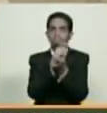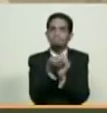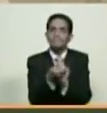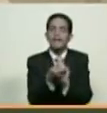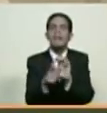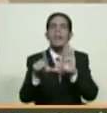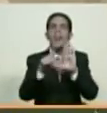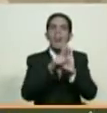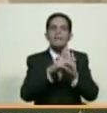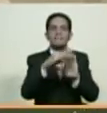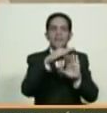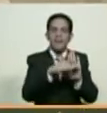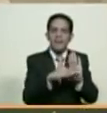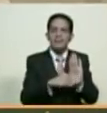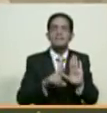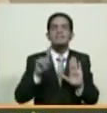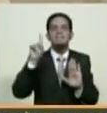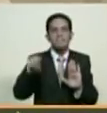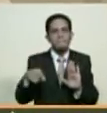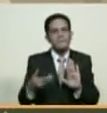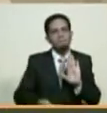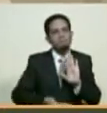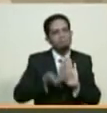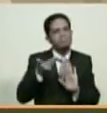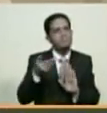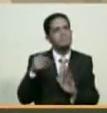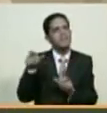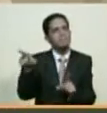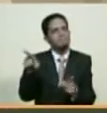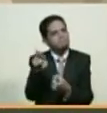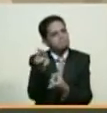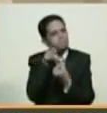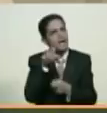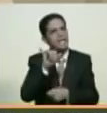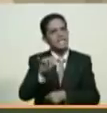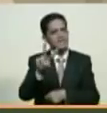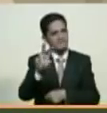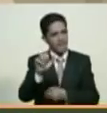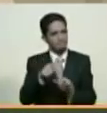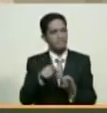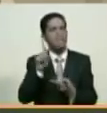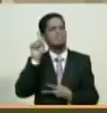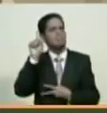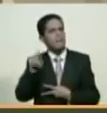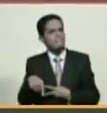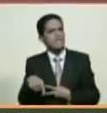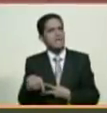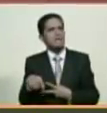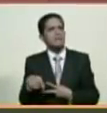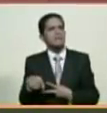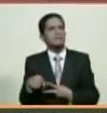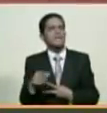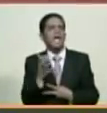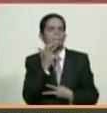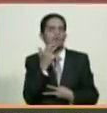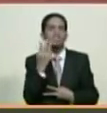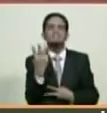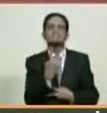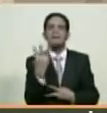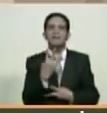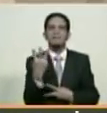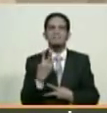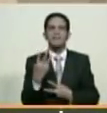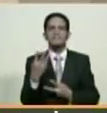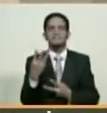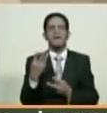también del incremento de la alícuota del IVA de 12 a 16%. También se rumora, pese a que 33 empresas